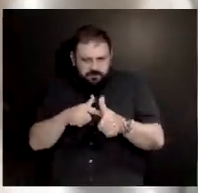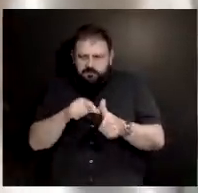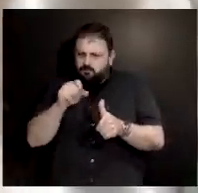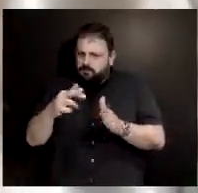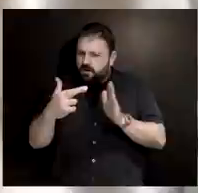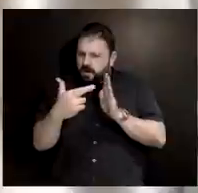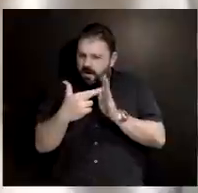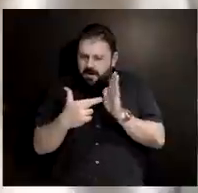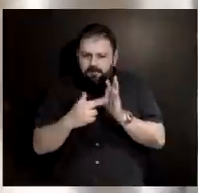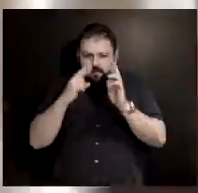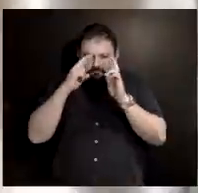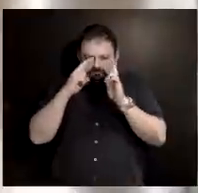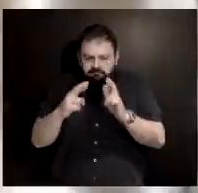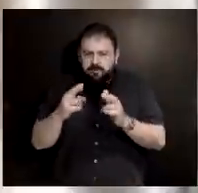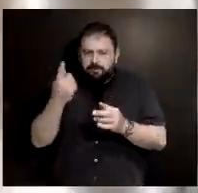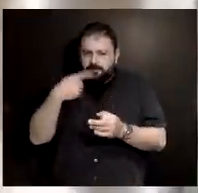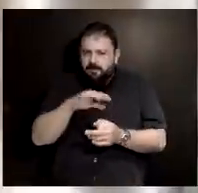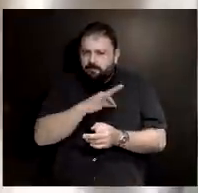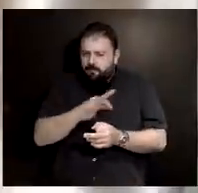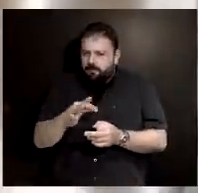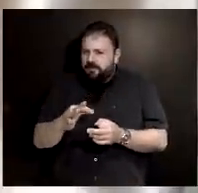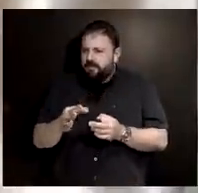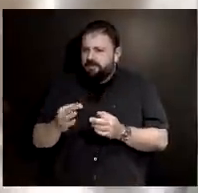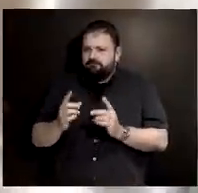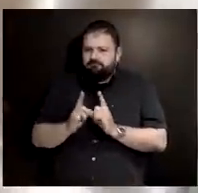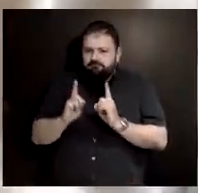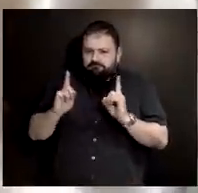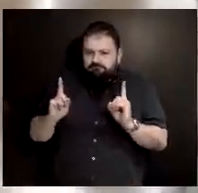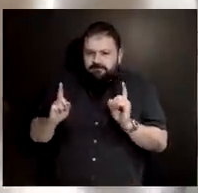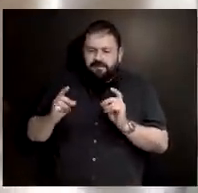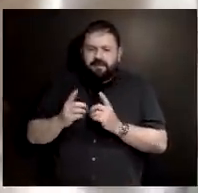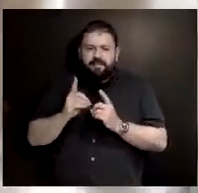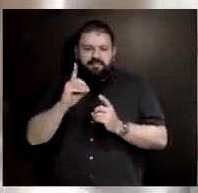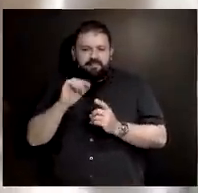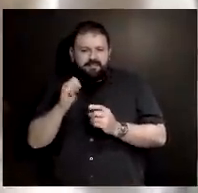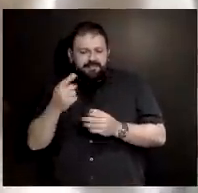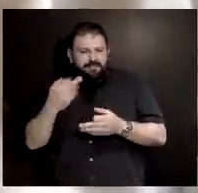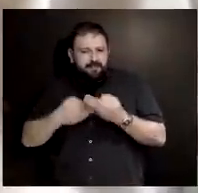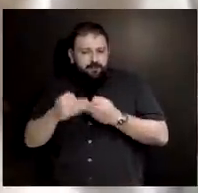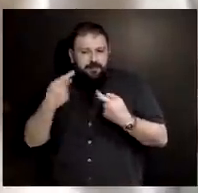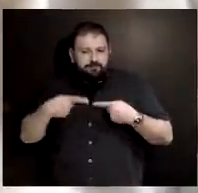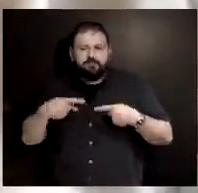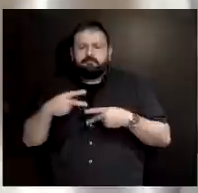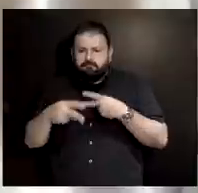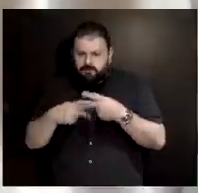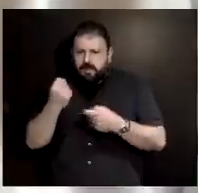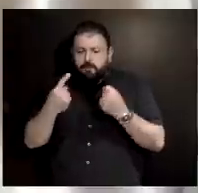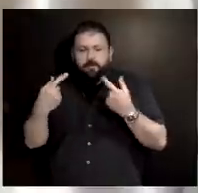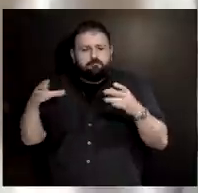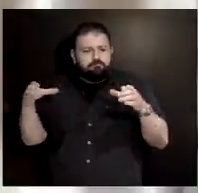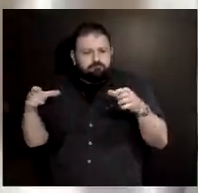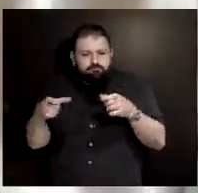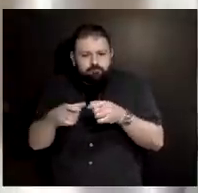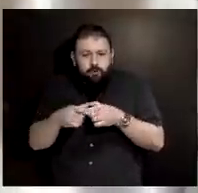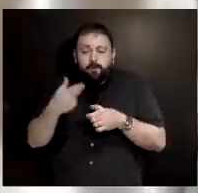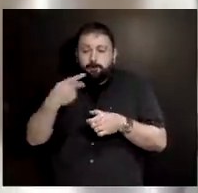formato híbrido, que repito, para mí ha sido una gran oportunidad de crecimiento para todos nosotros, ¿no? Yo creo que